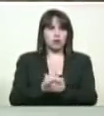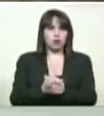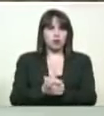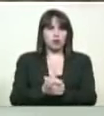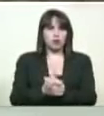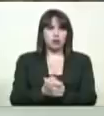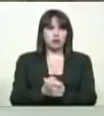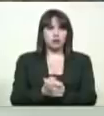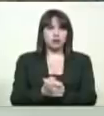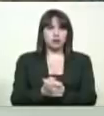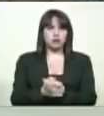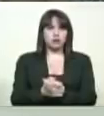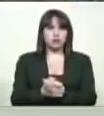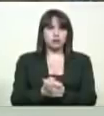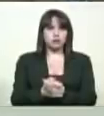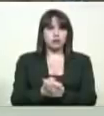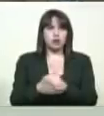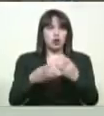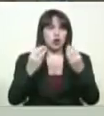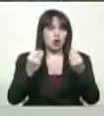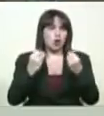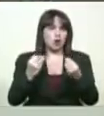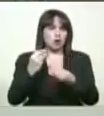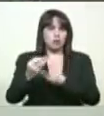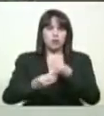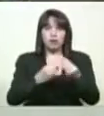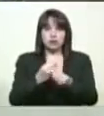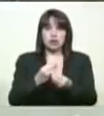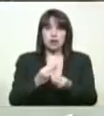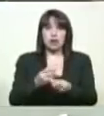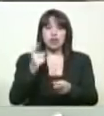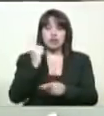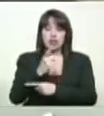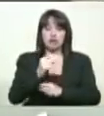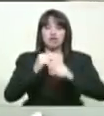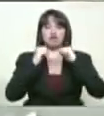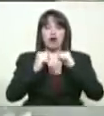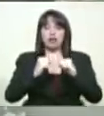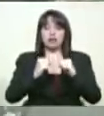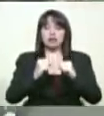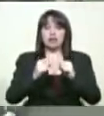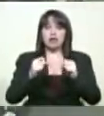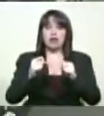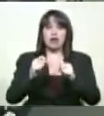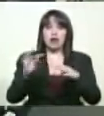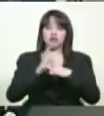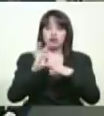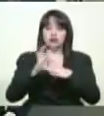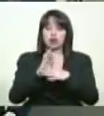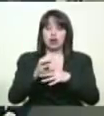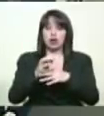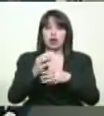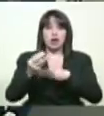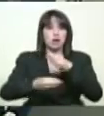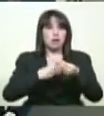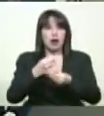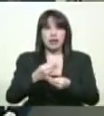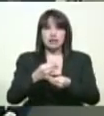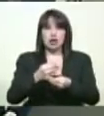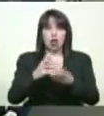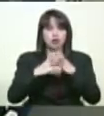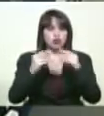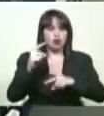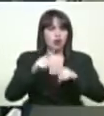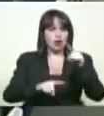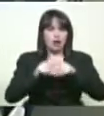mano y las cabuyas fuerte corta riendas en la mano firmemente y la cabulla corta para galopar este